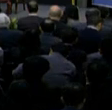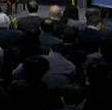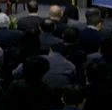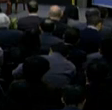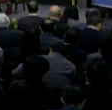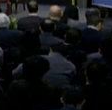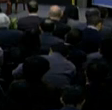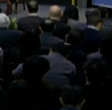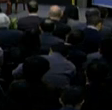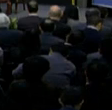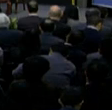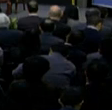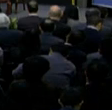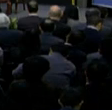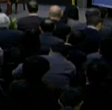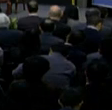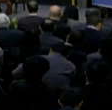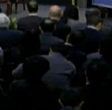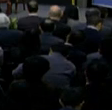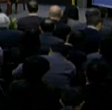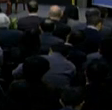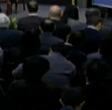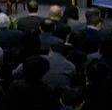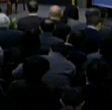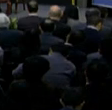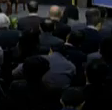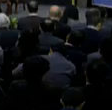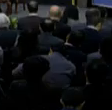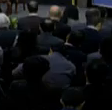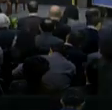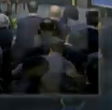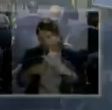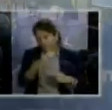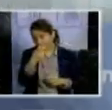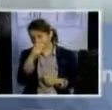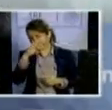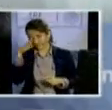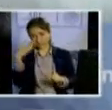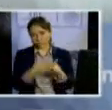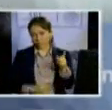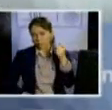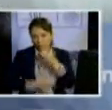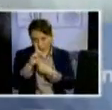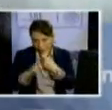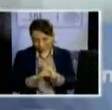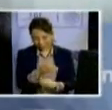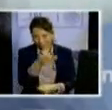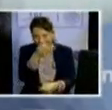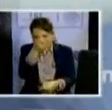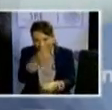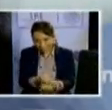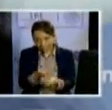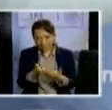internacionales y gobiernos están de acuerdo en ese sentido. Siendo un problema tan importante y siendo un problema que afecta directamente en estos momentos, creo también importante que